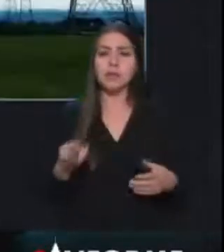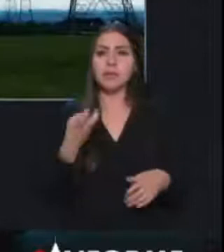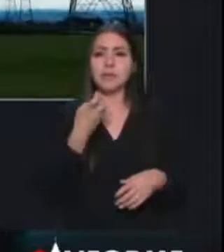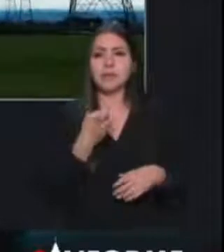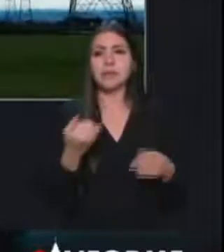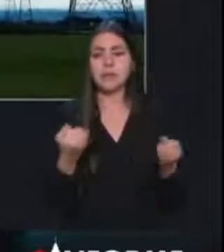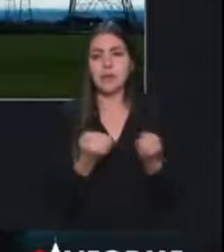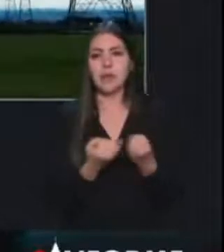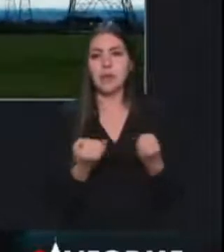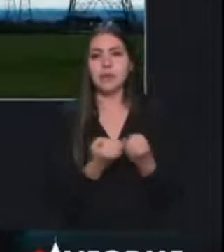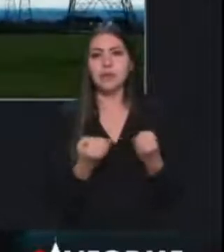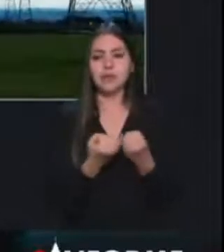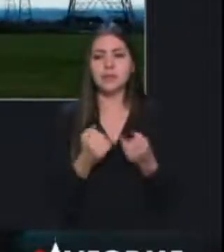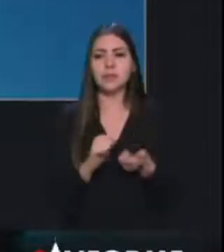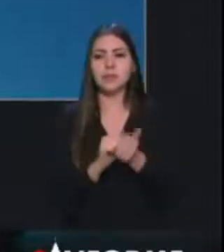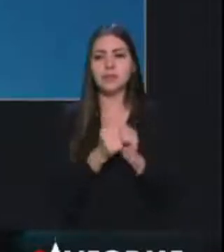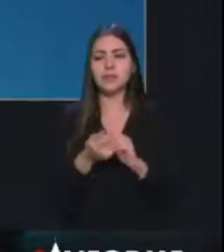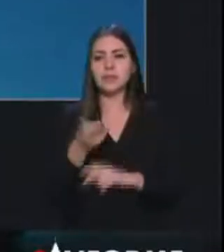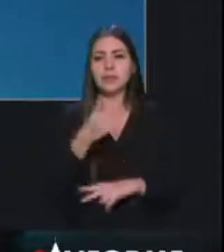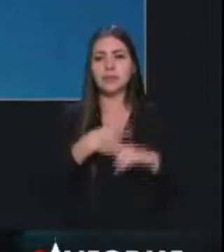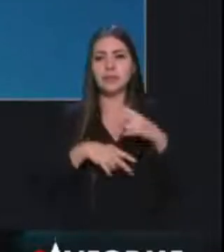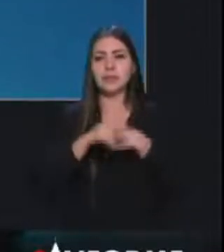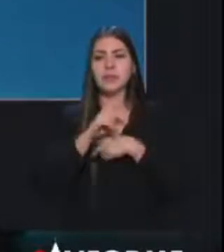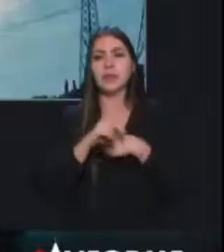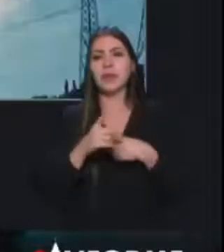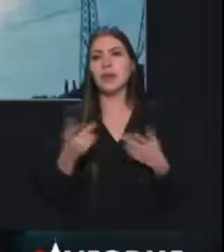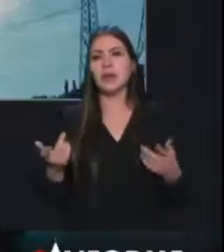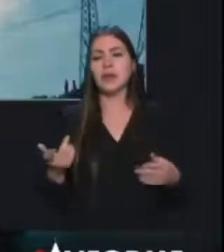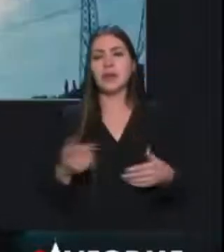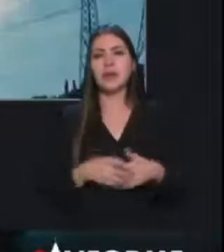también generar una huella de